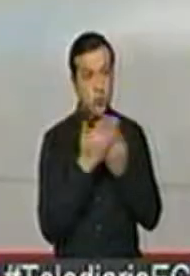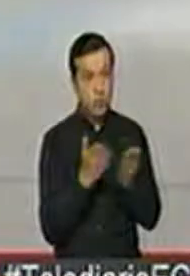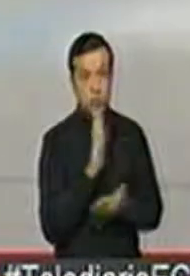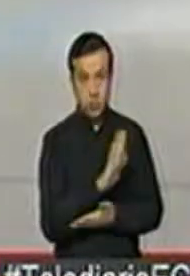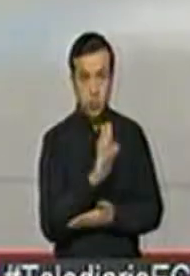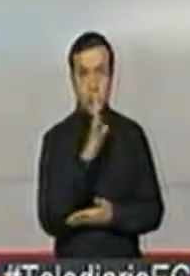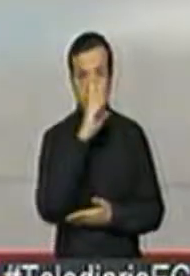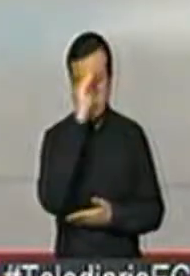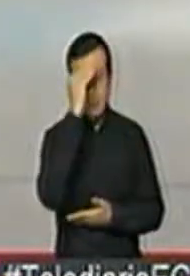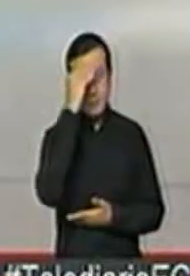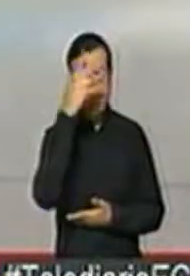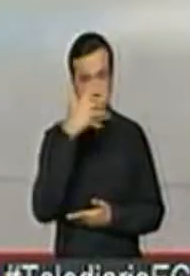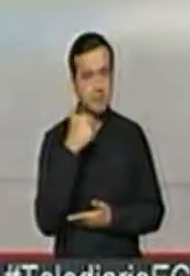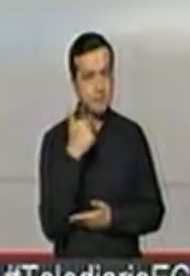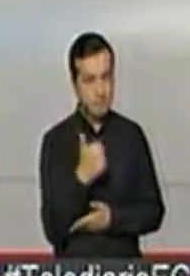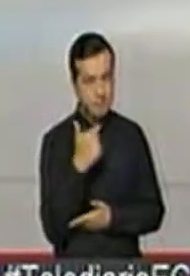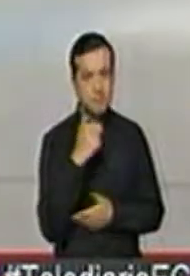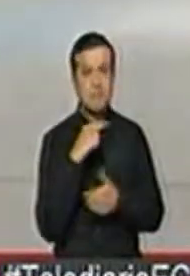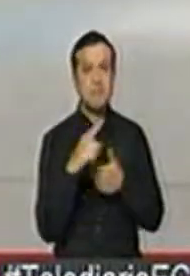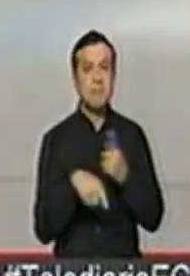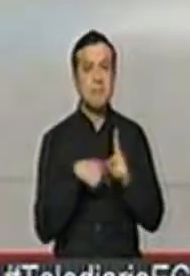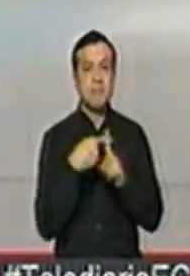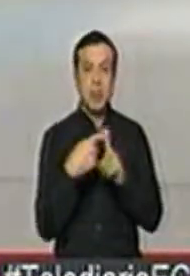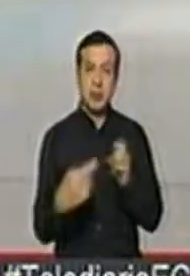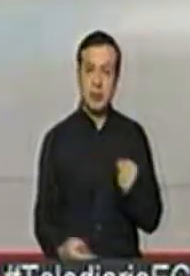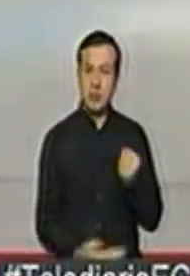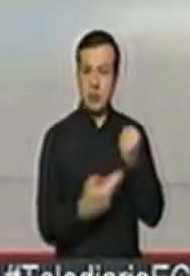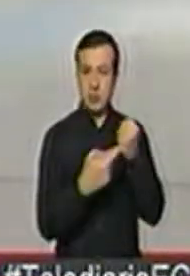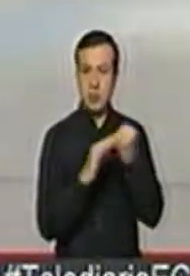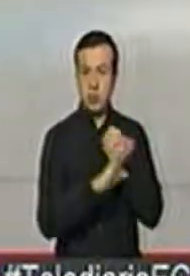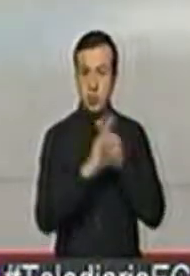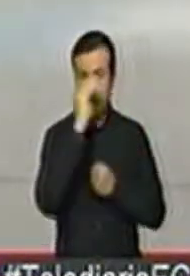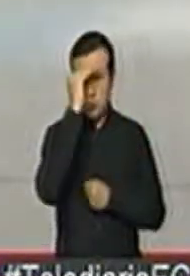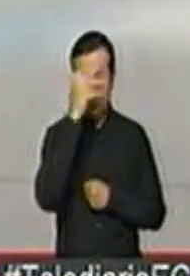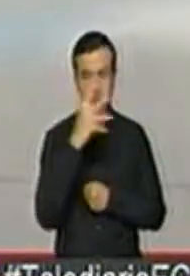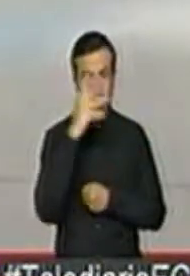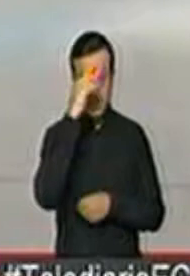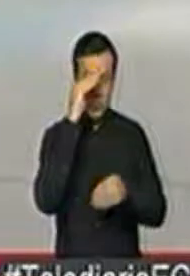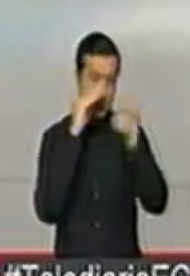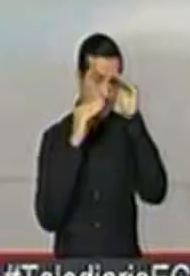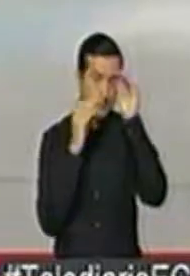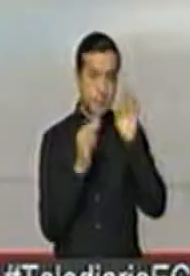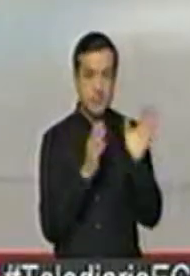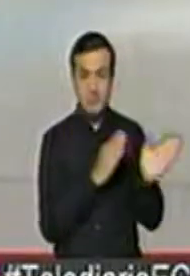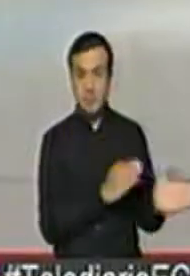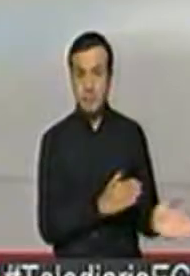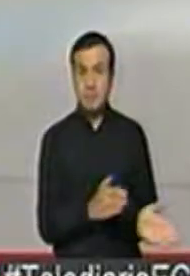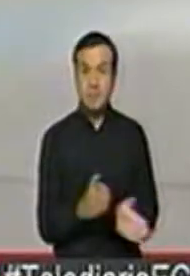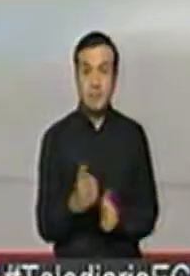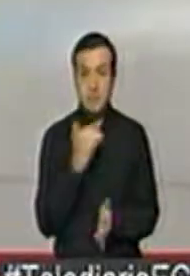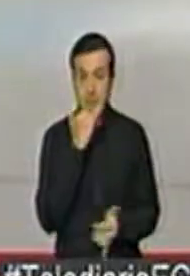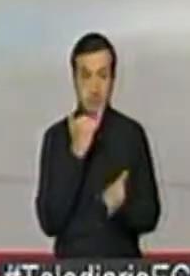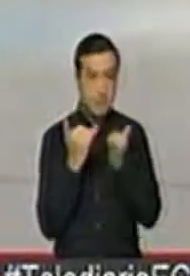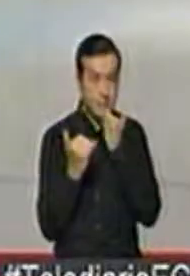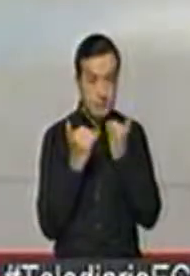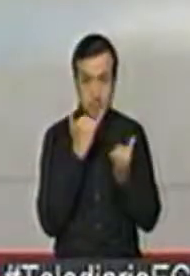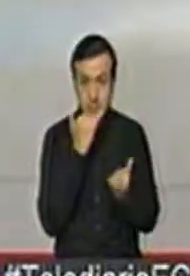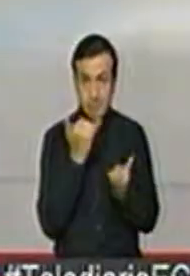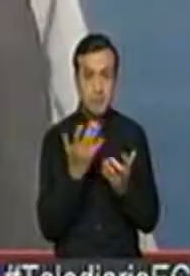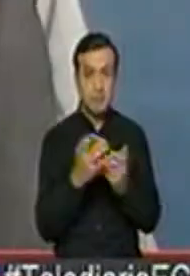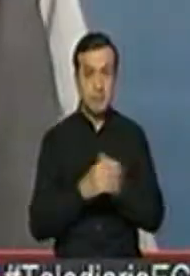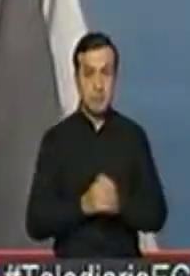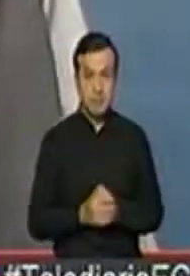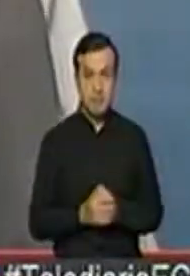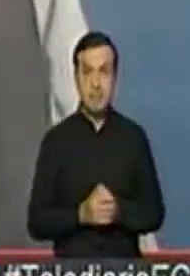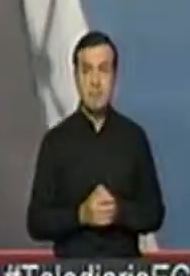buenos conocimientos. Necesitamos reforzar esos conocimientos para evitar justamente errores, dilataciones.